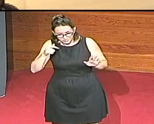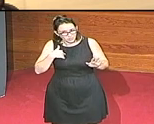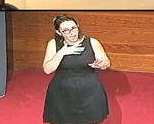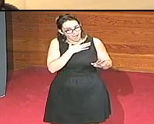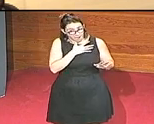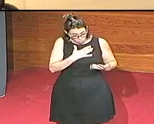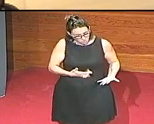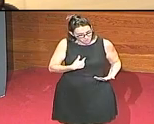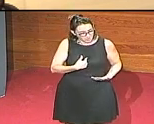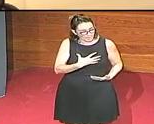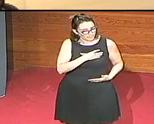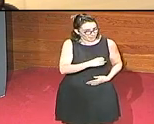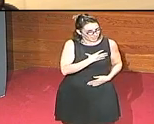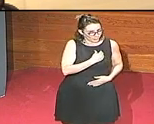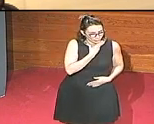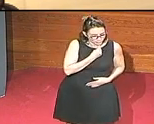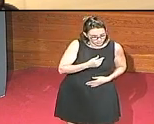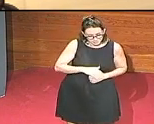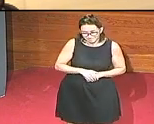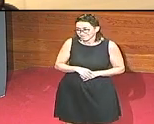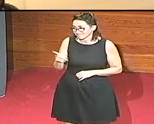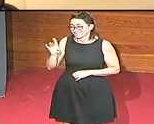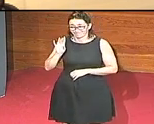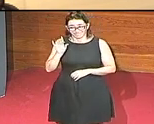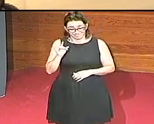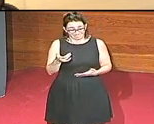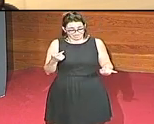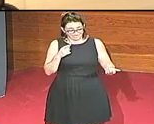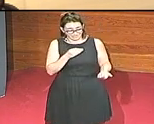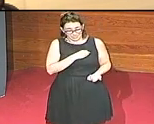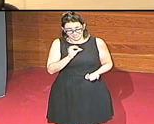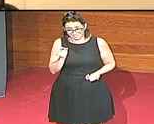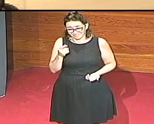si no es una pelea que tengo no puedo decir